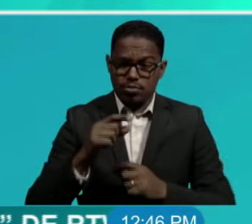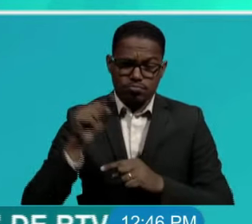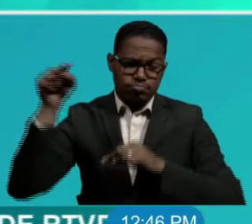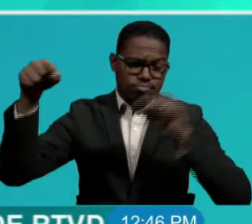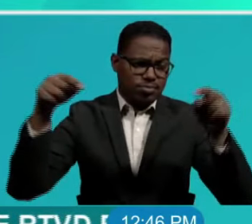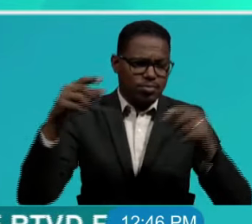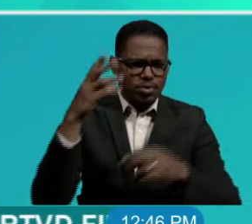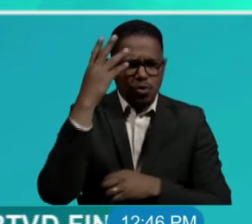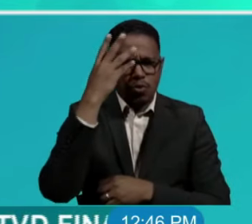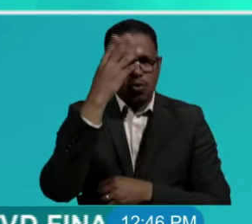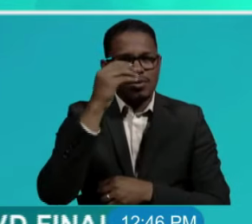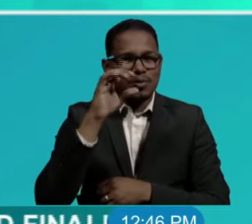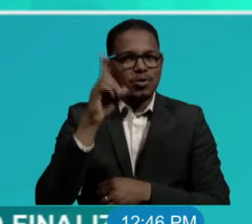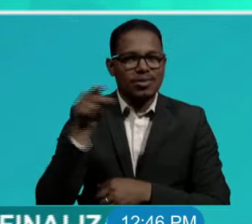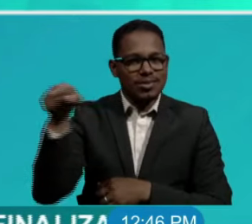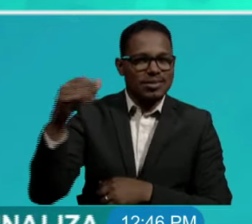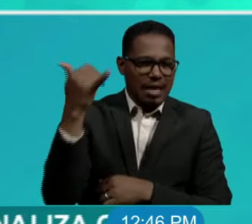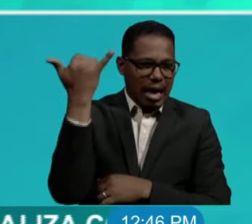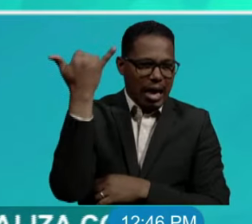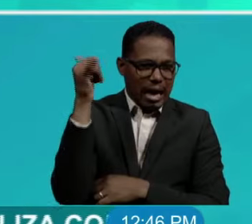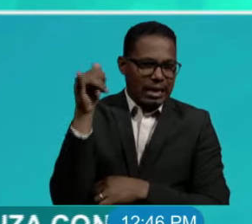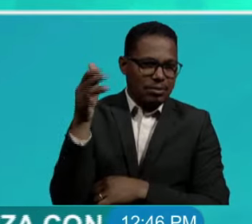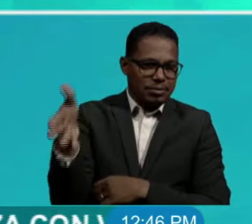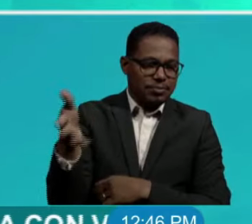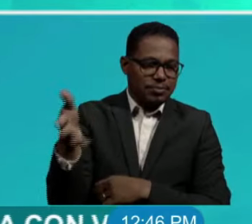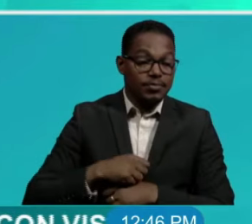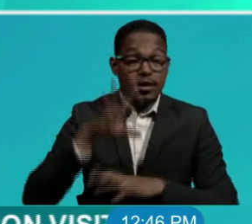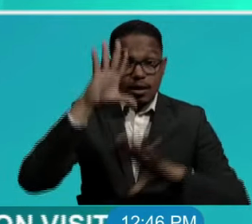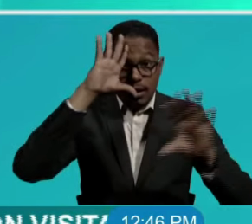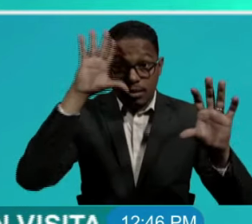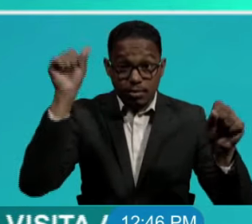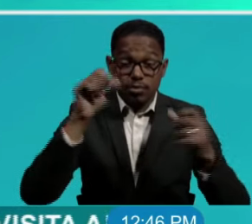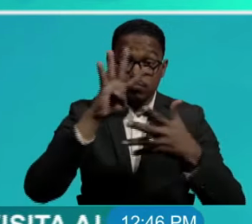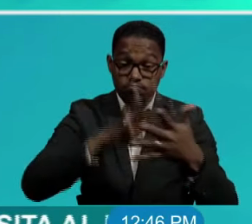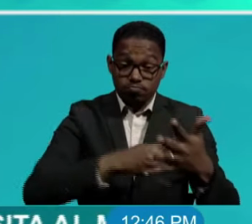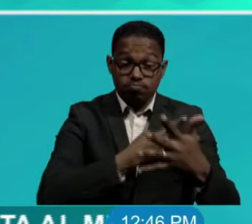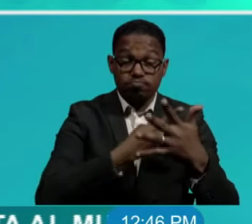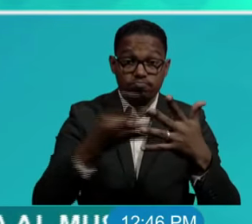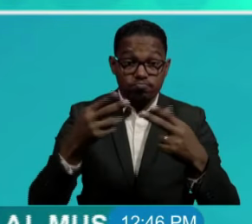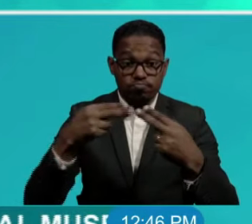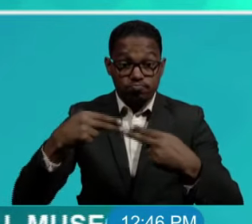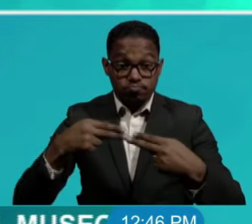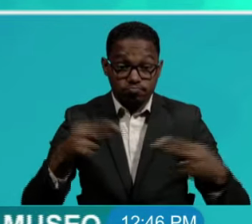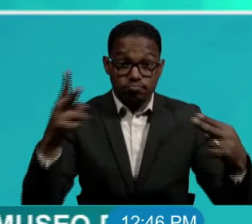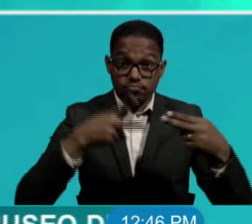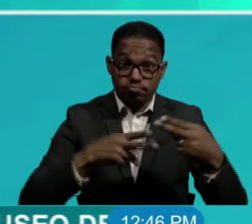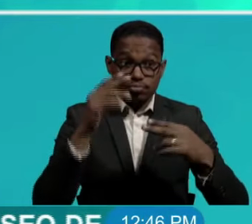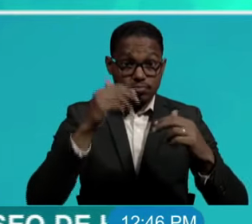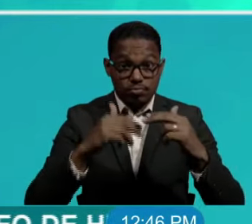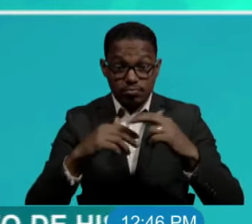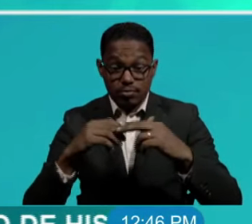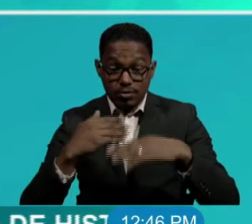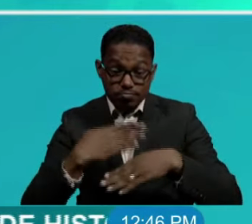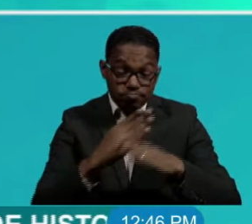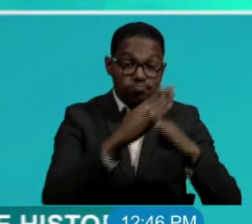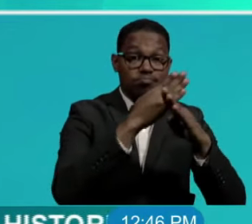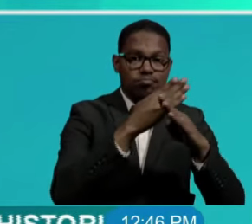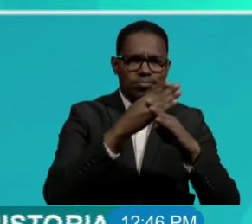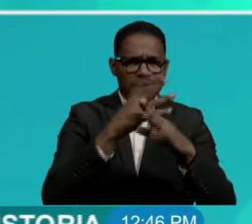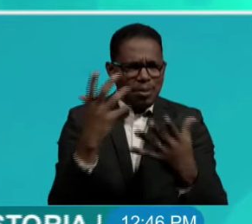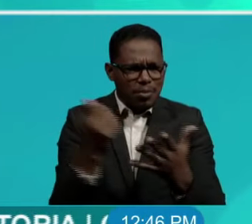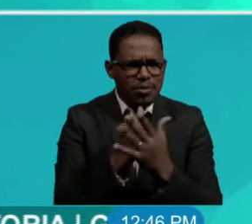en Jarabacoa. Precisamente el presidente agotó una importante agenda de inauguraciones de obras, así como aprovechó para estar